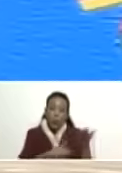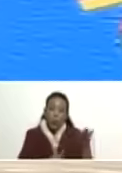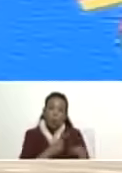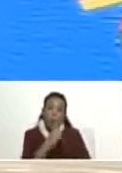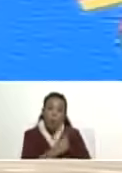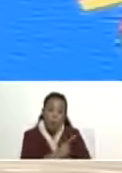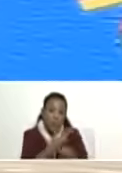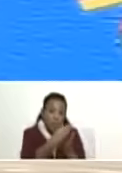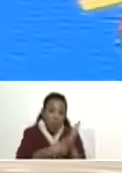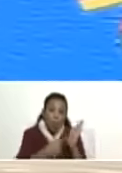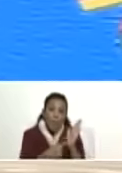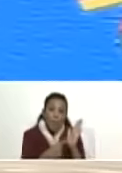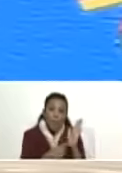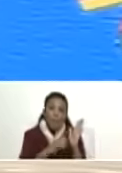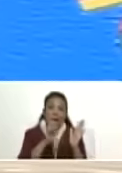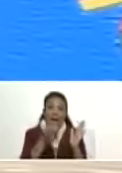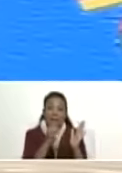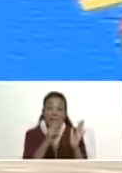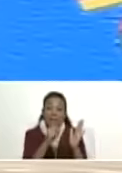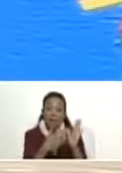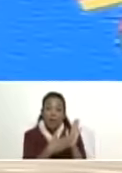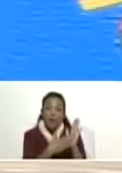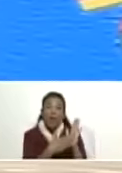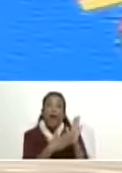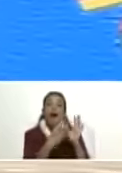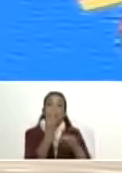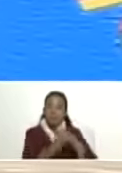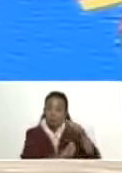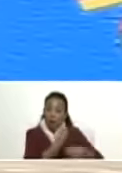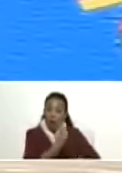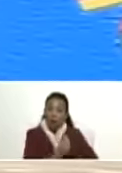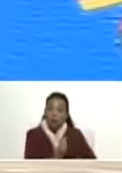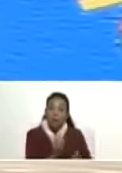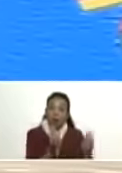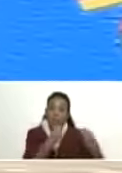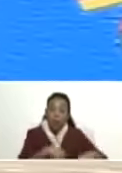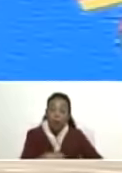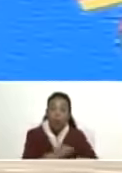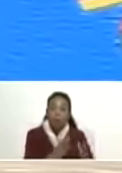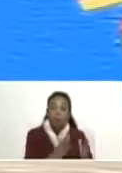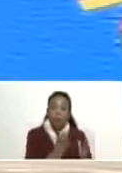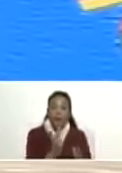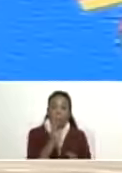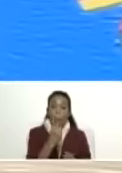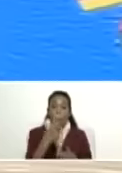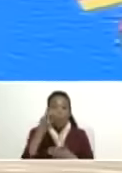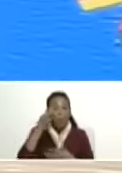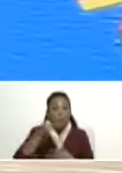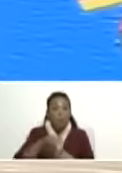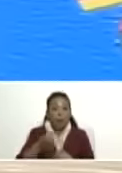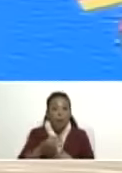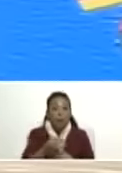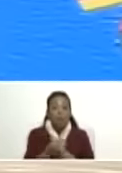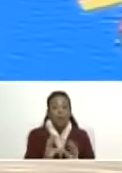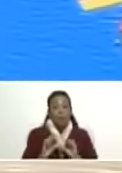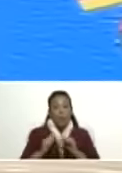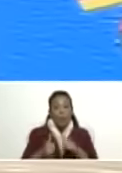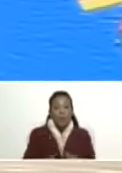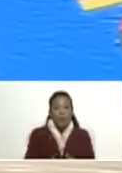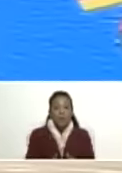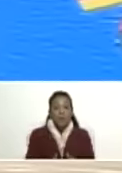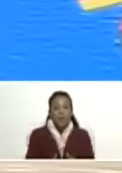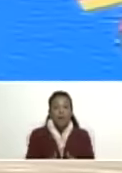obliga a que su administración y su aplicación práctica sea a partir